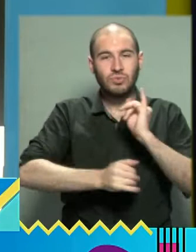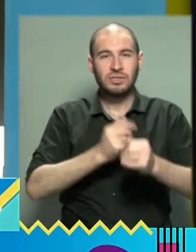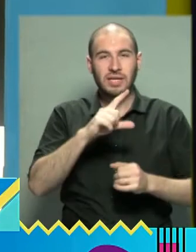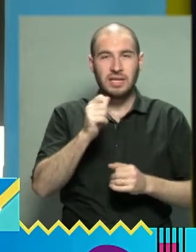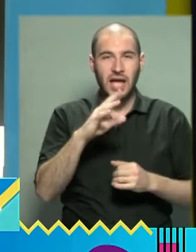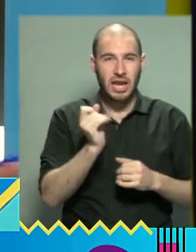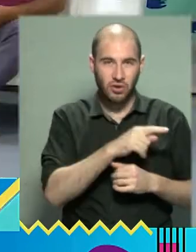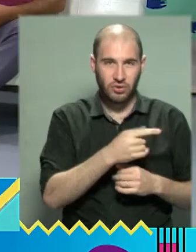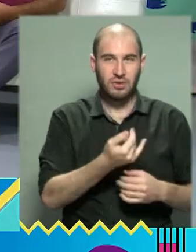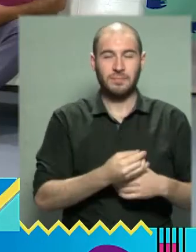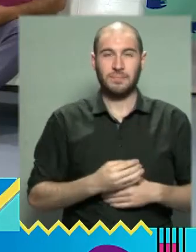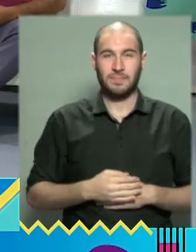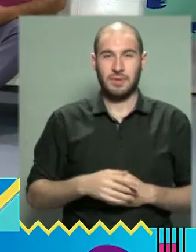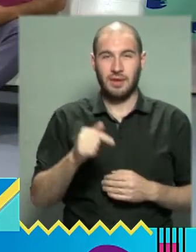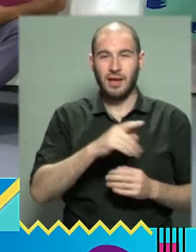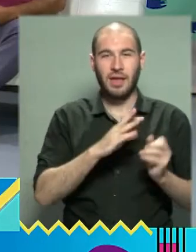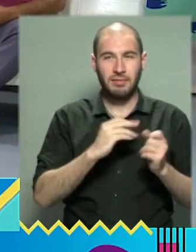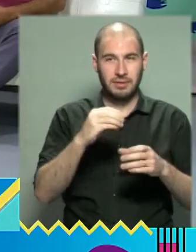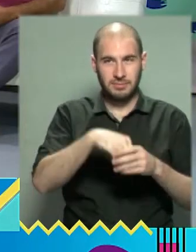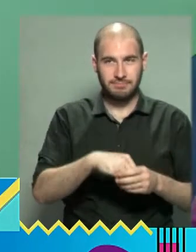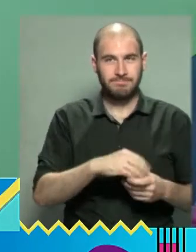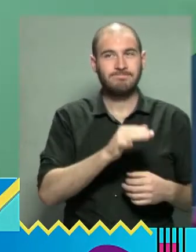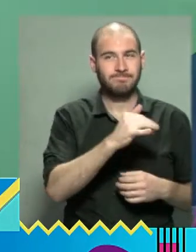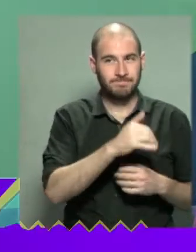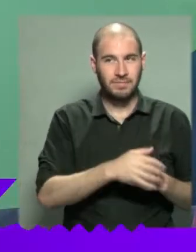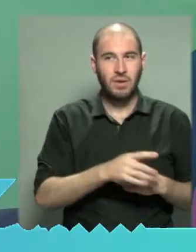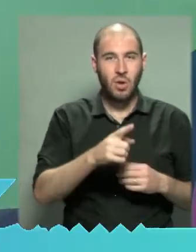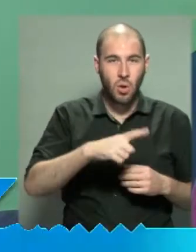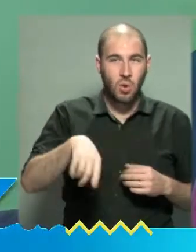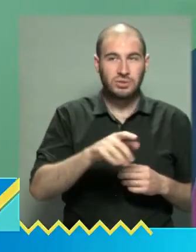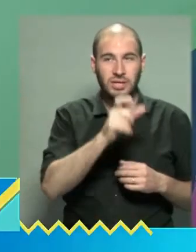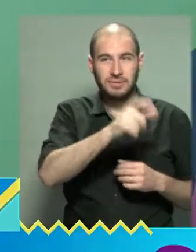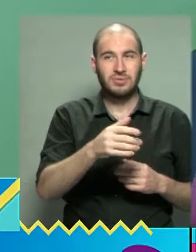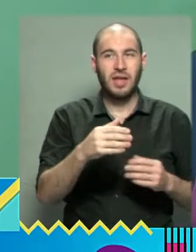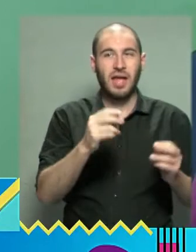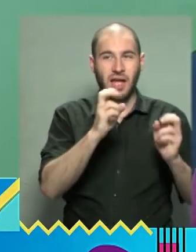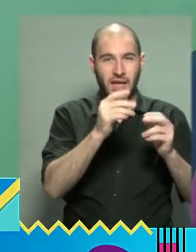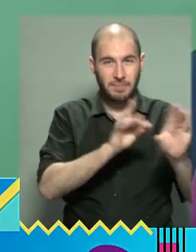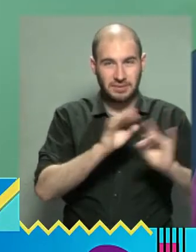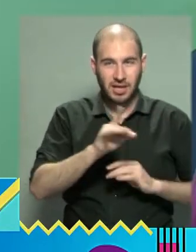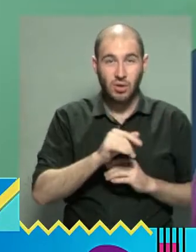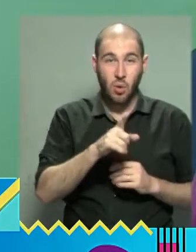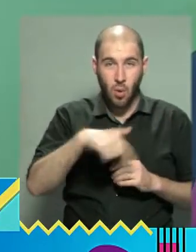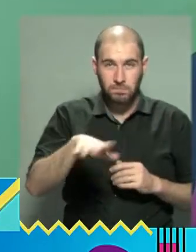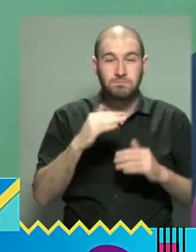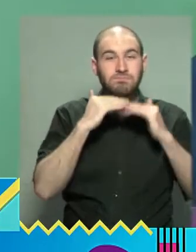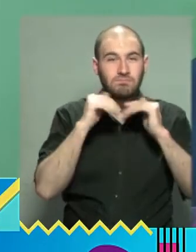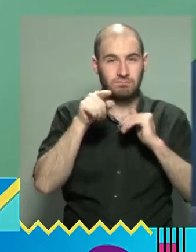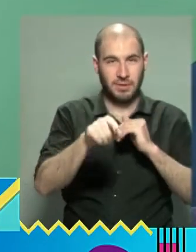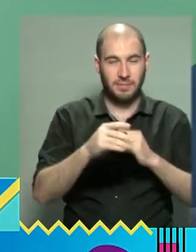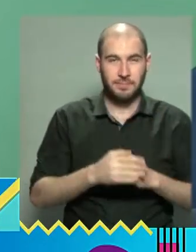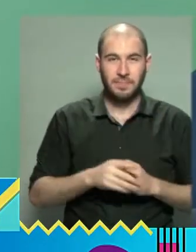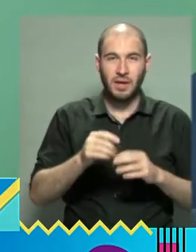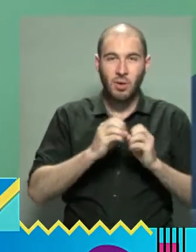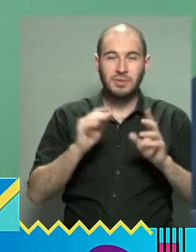Caro para ir metiéndonos en debate. Así es, Fer, tanto para ustedes como los invitados y ustedes que nos acompañan del otro lado, vamos